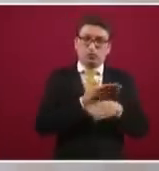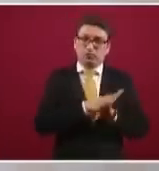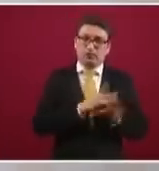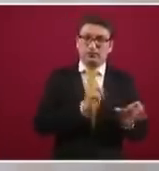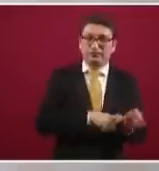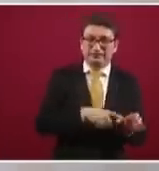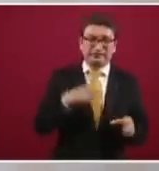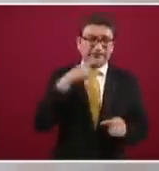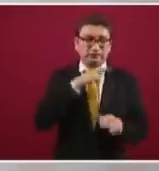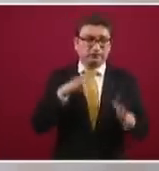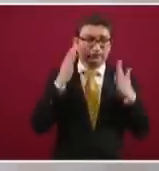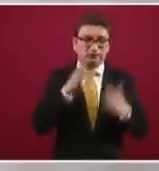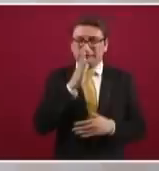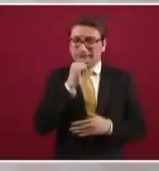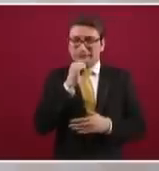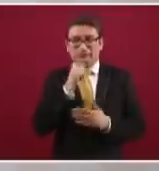no